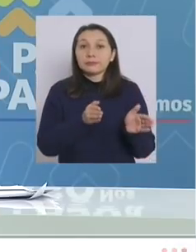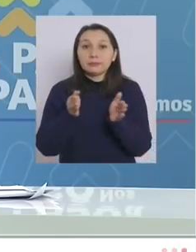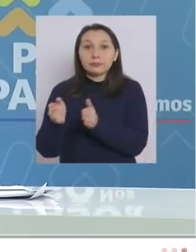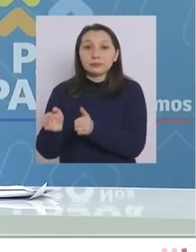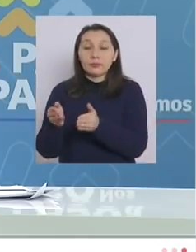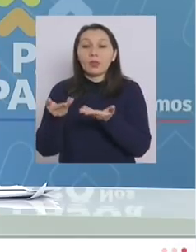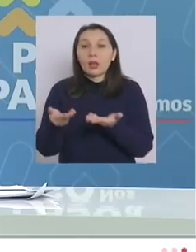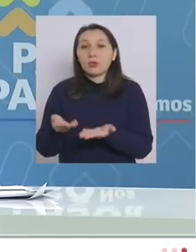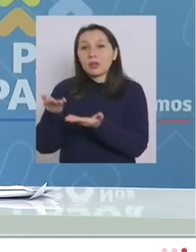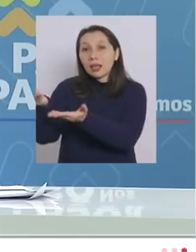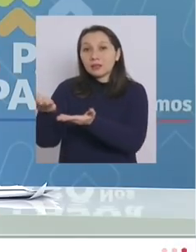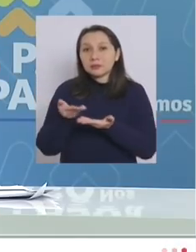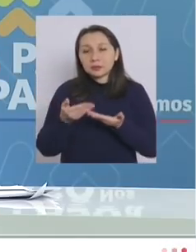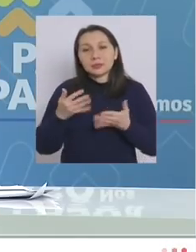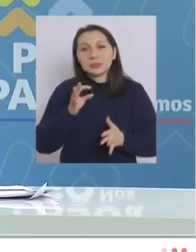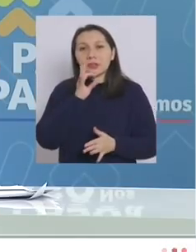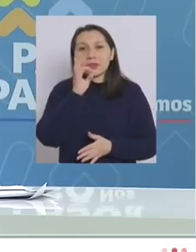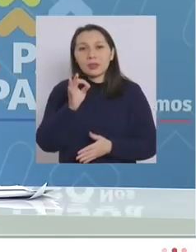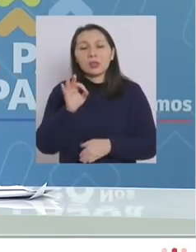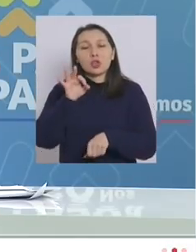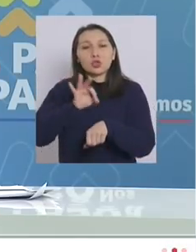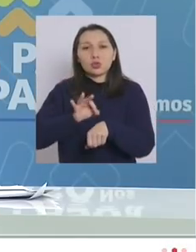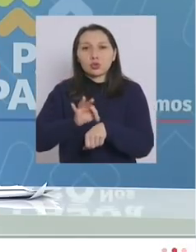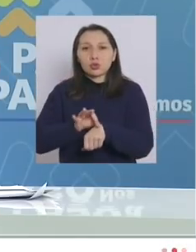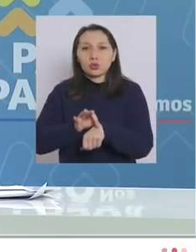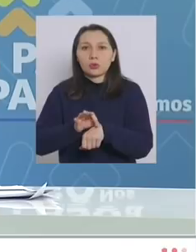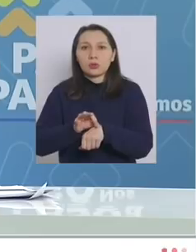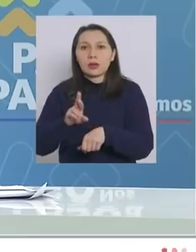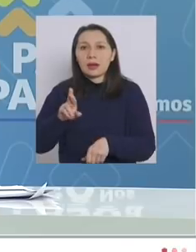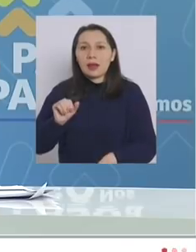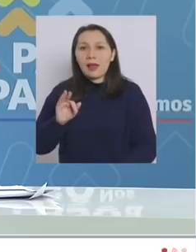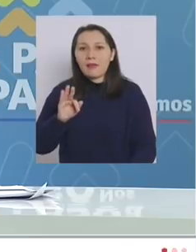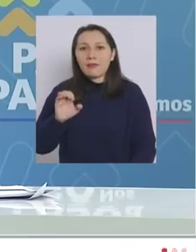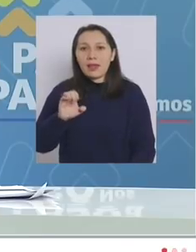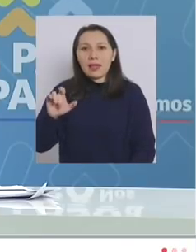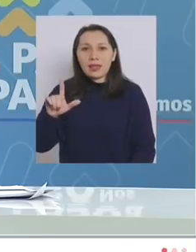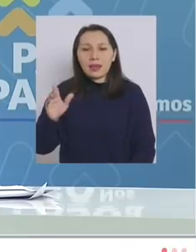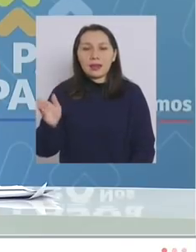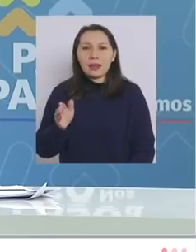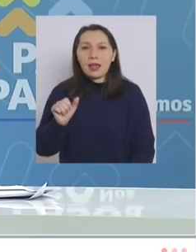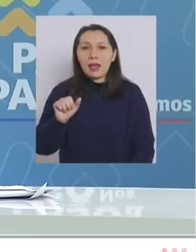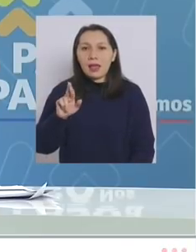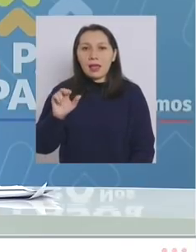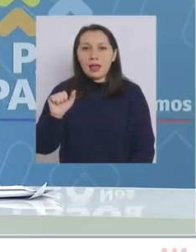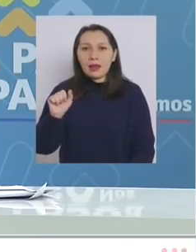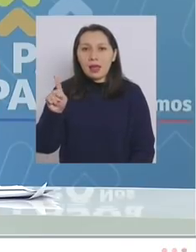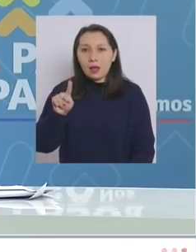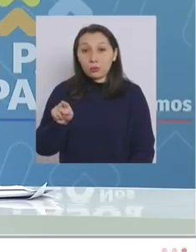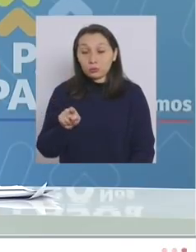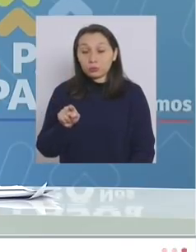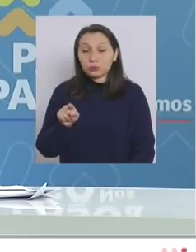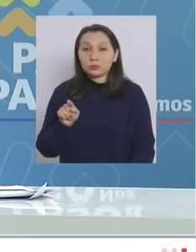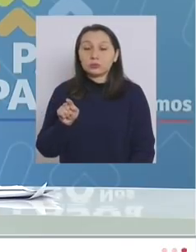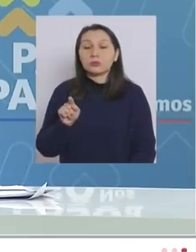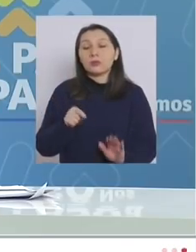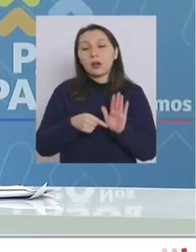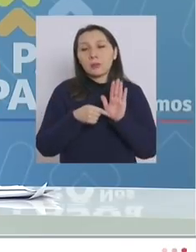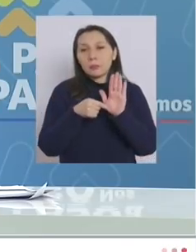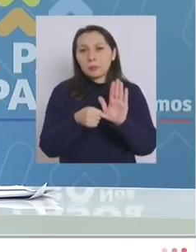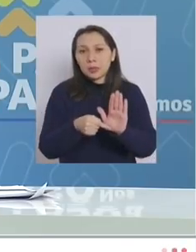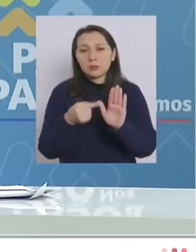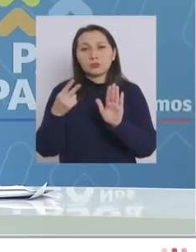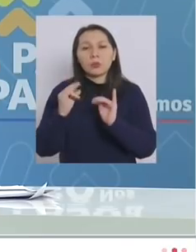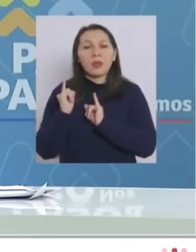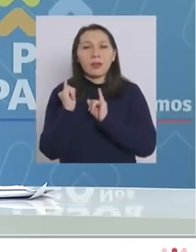continuación hemos invitado, como ya dije al comienzo, al doctor Rafael Araoz, que nos va a presentar